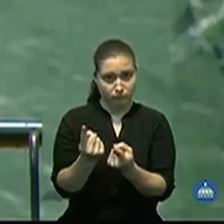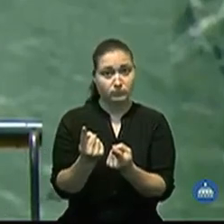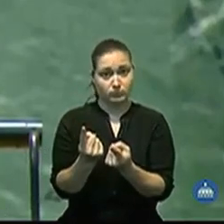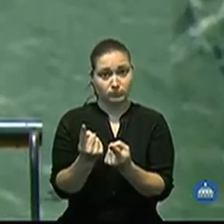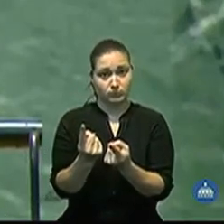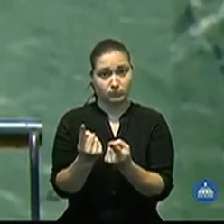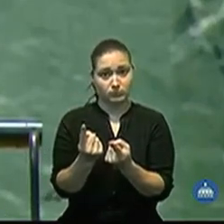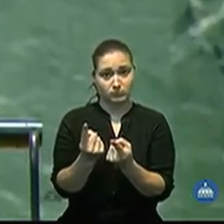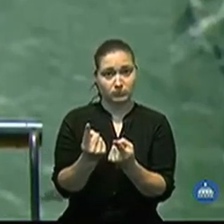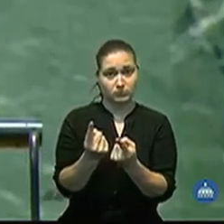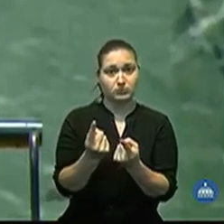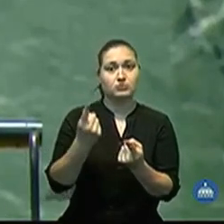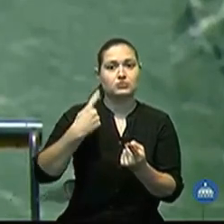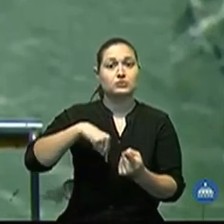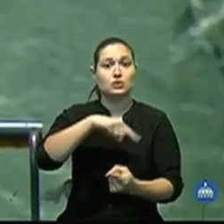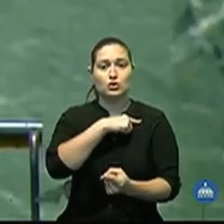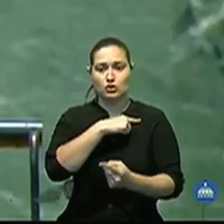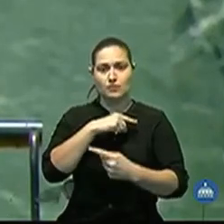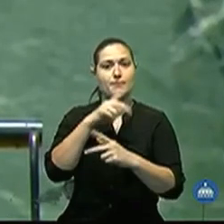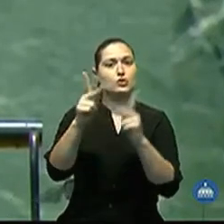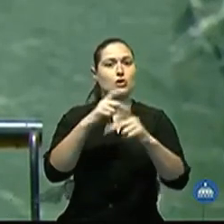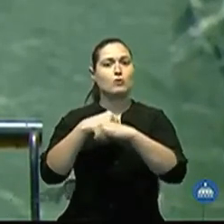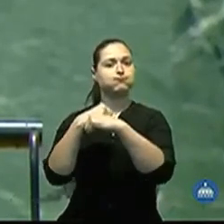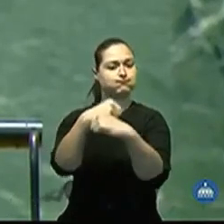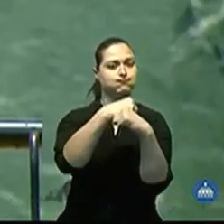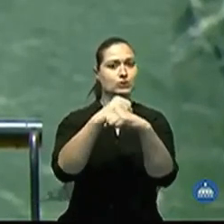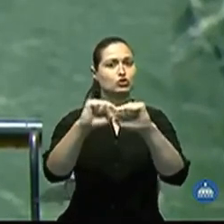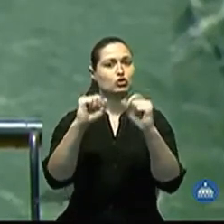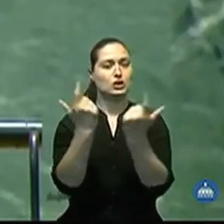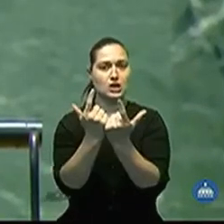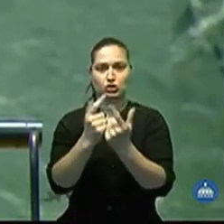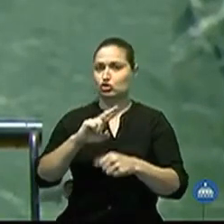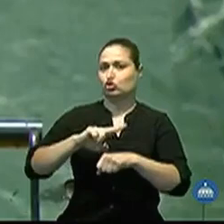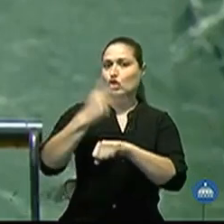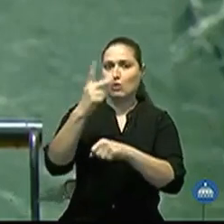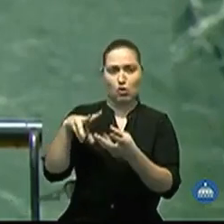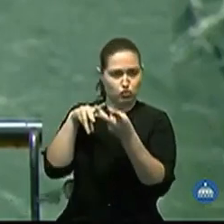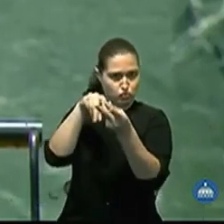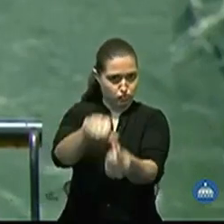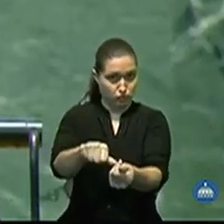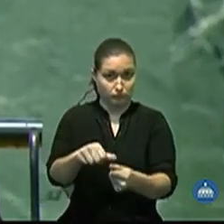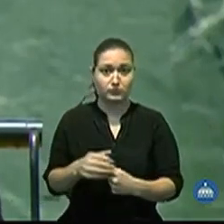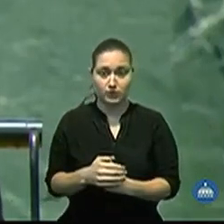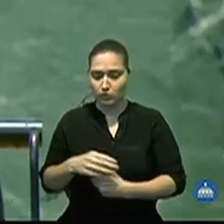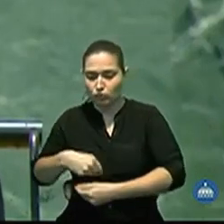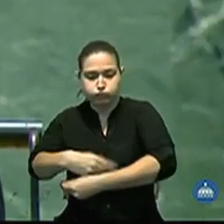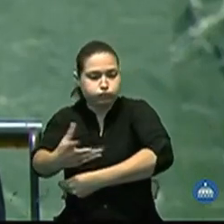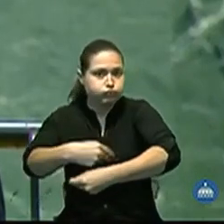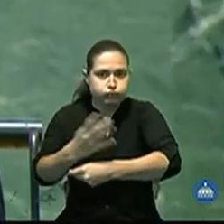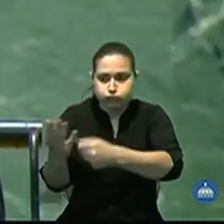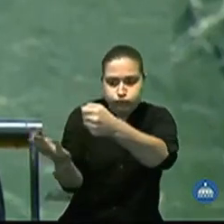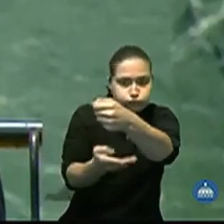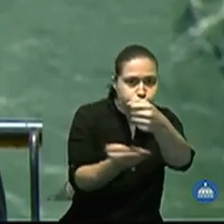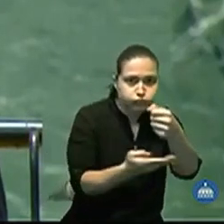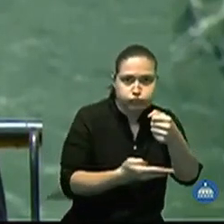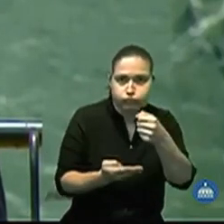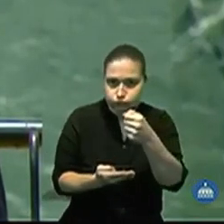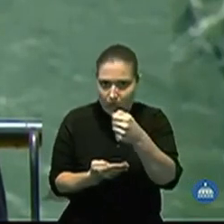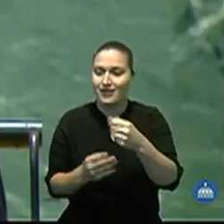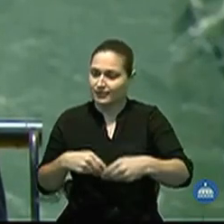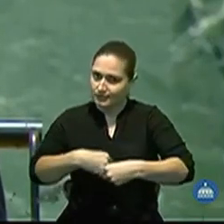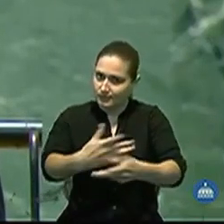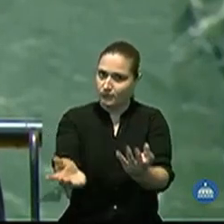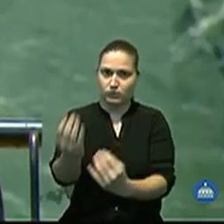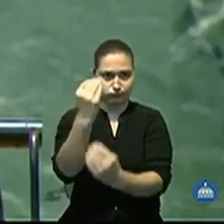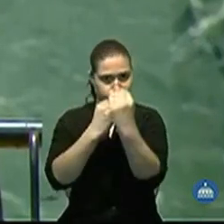gasto destinado en la protección social. Nuestra política agrícola ha sido clave para garantizar la seguridad alimentaria y